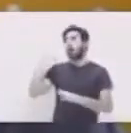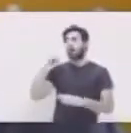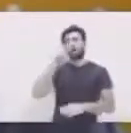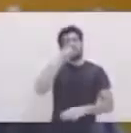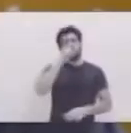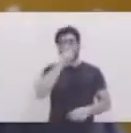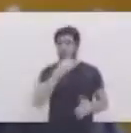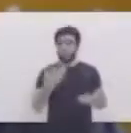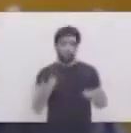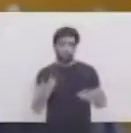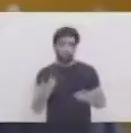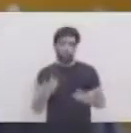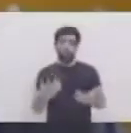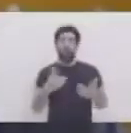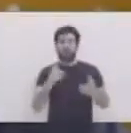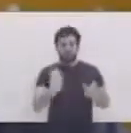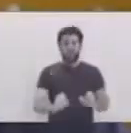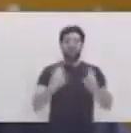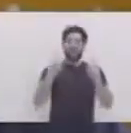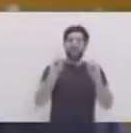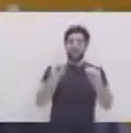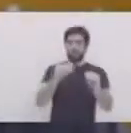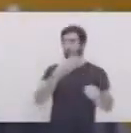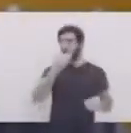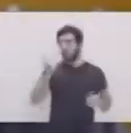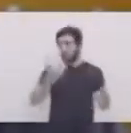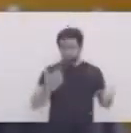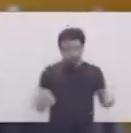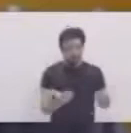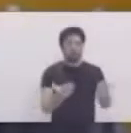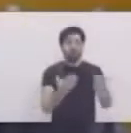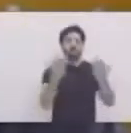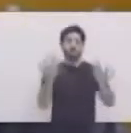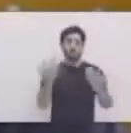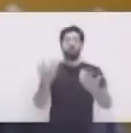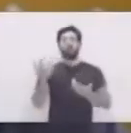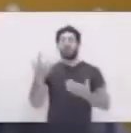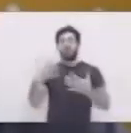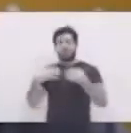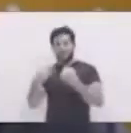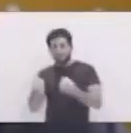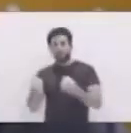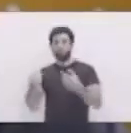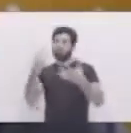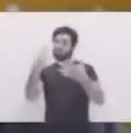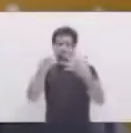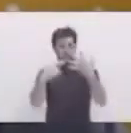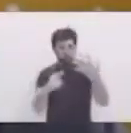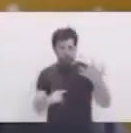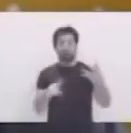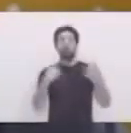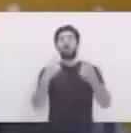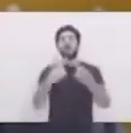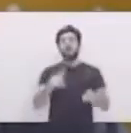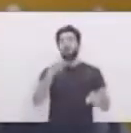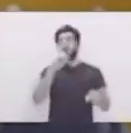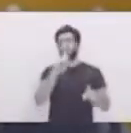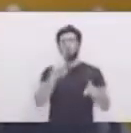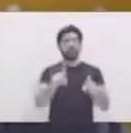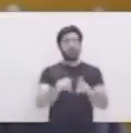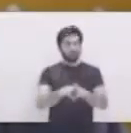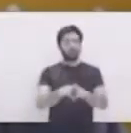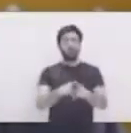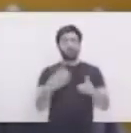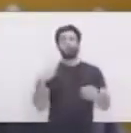años no tenían. Mejoras en la educación, en el acceso a la salud, etc. Pero